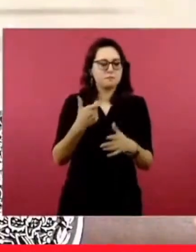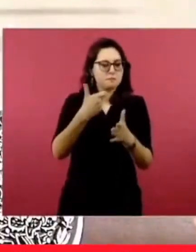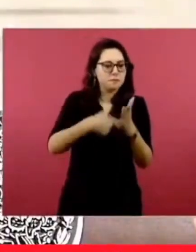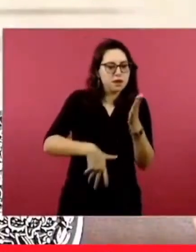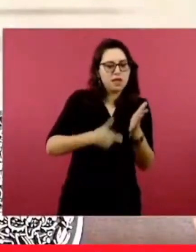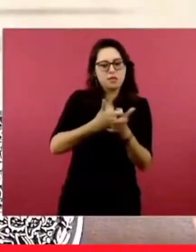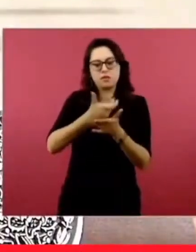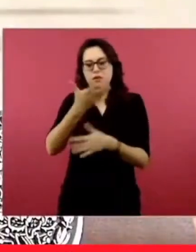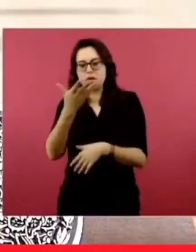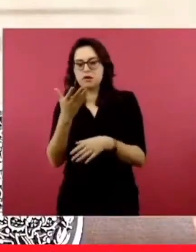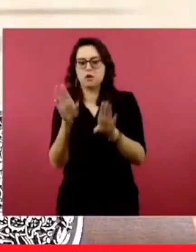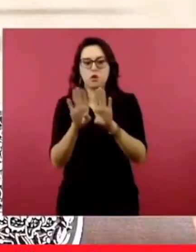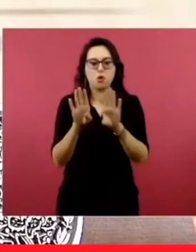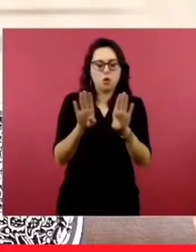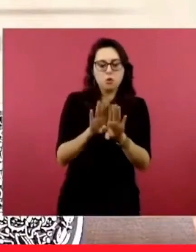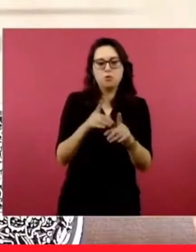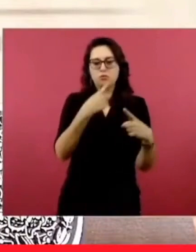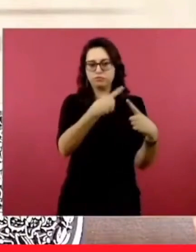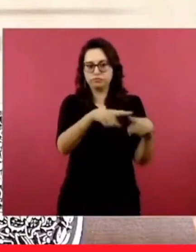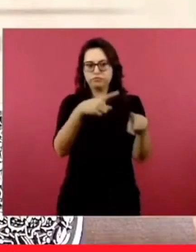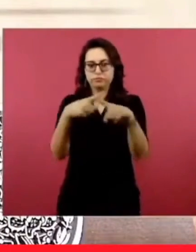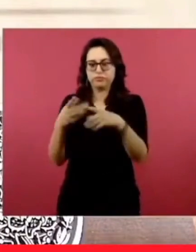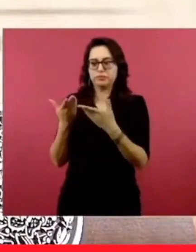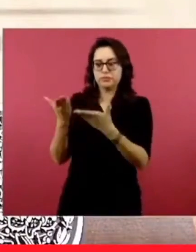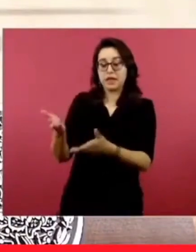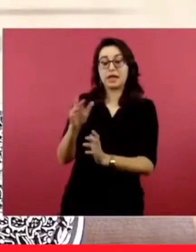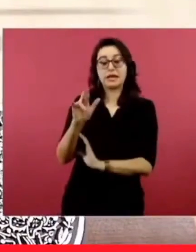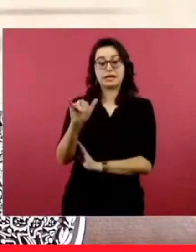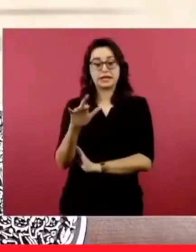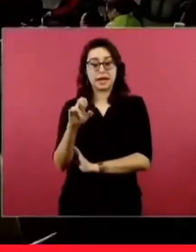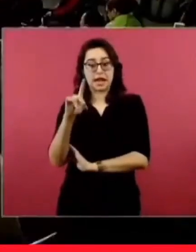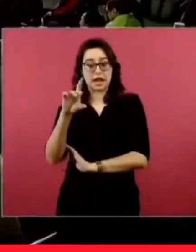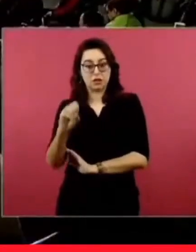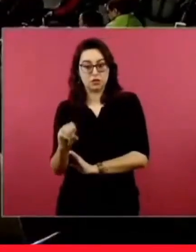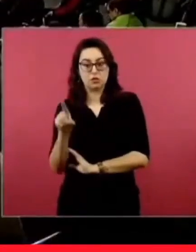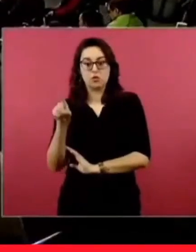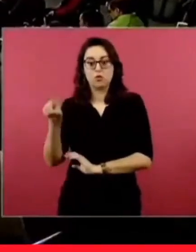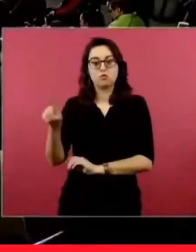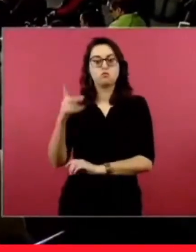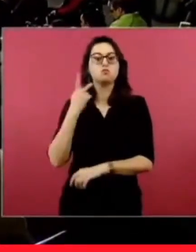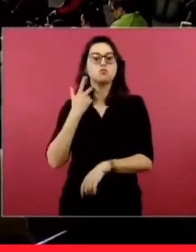quién en los precios? Ricardo.